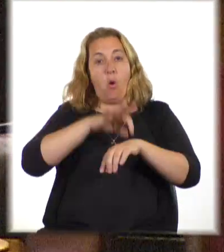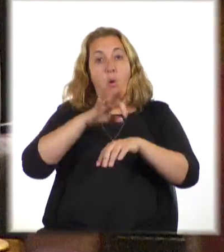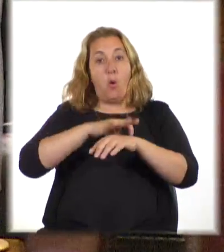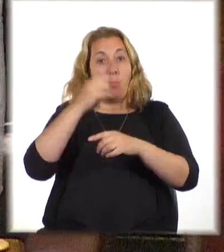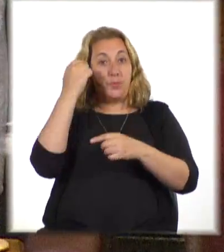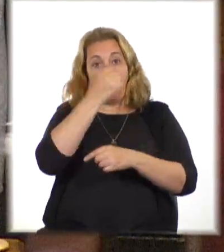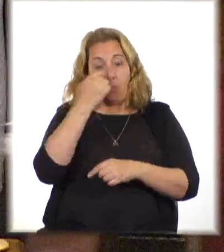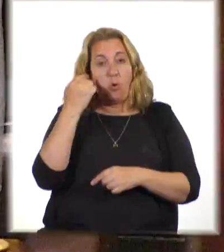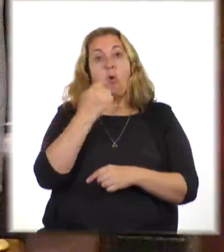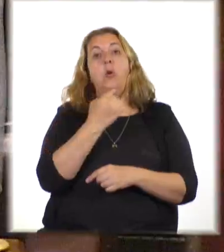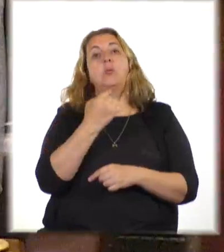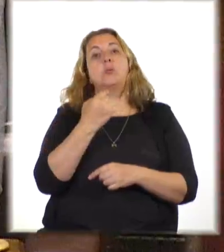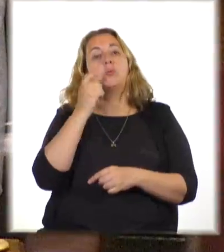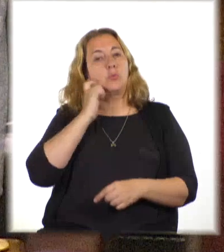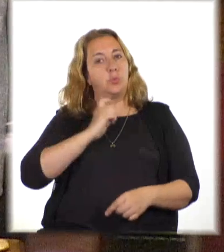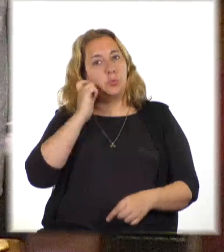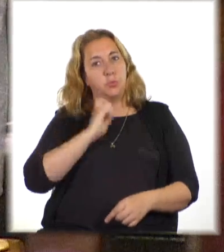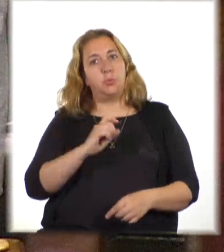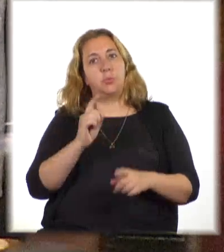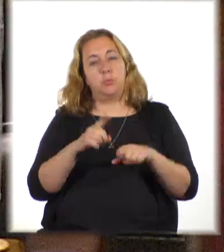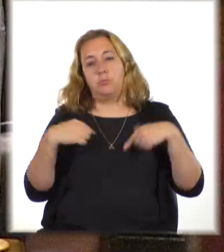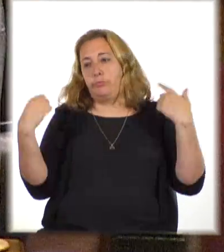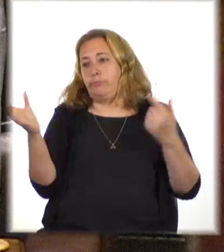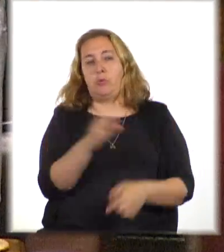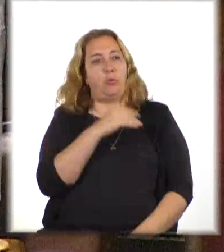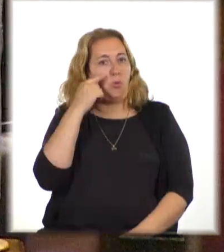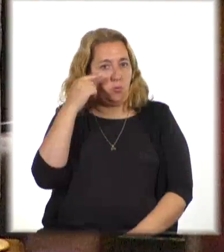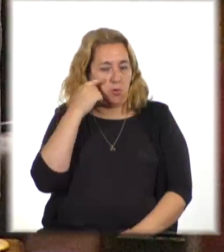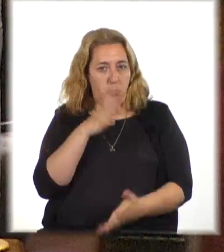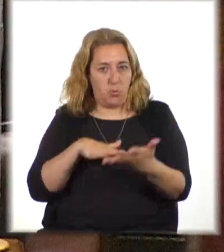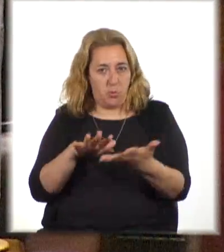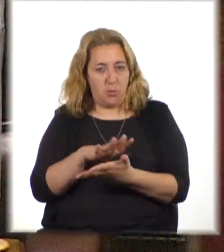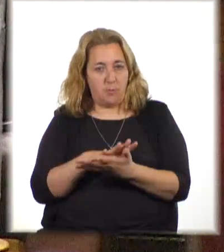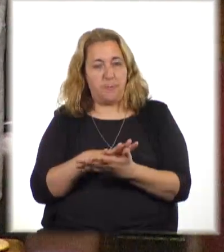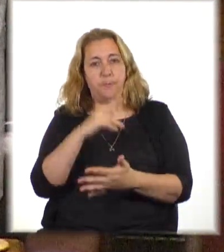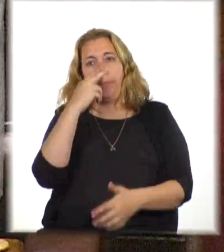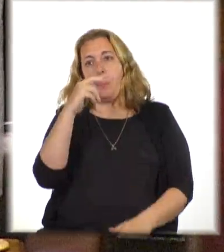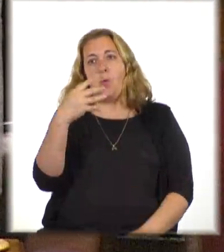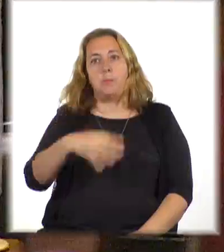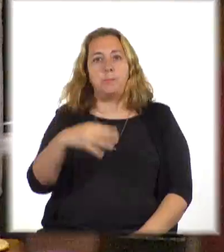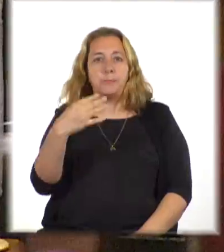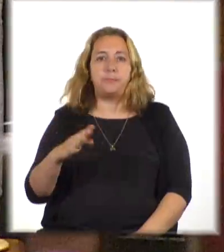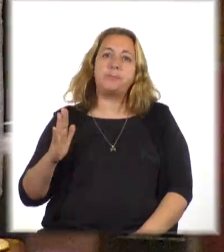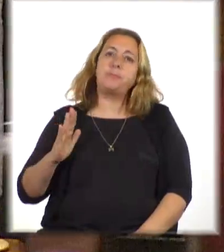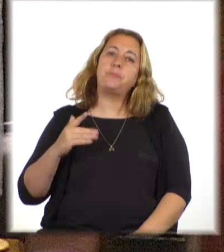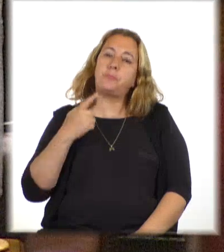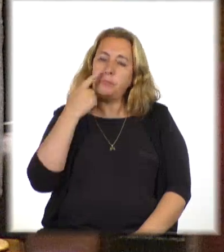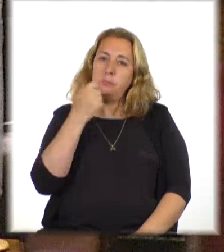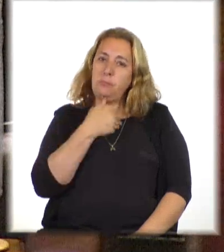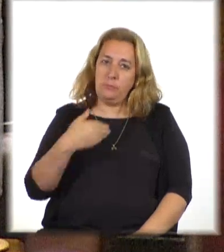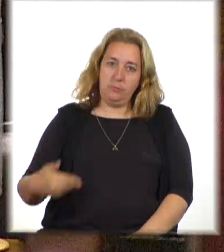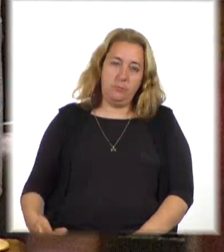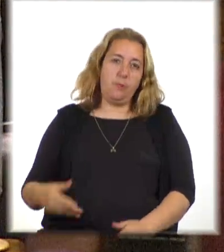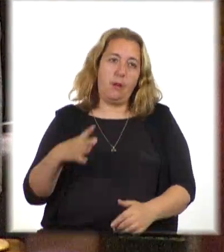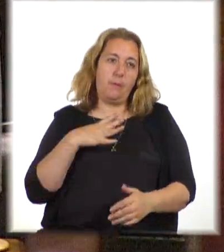brindar elementos de argumentación porque todos los conocemos en el 2014 señor presidente se contaba con más de